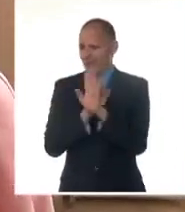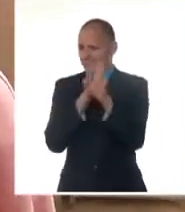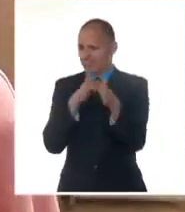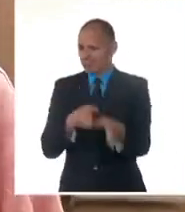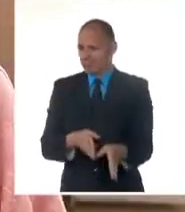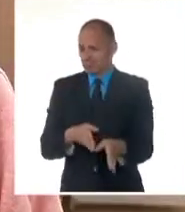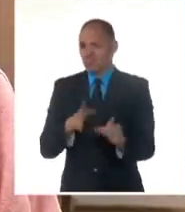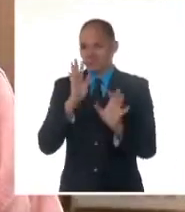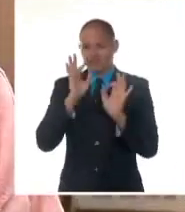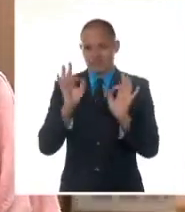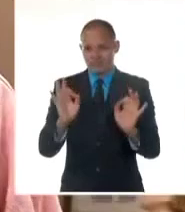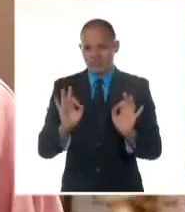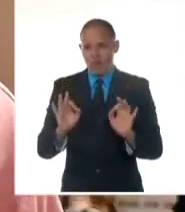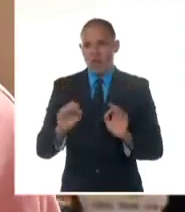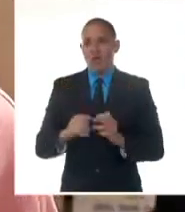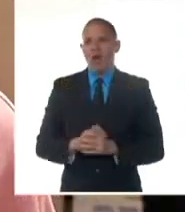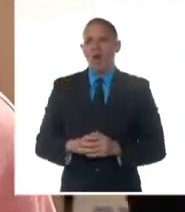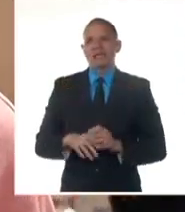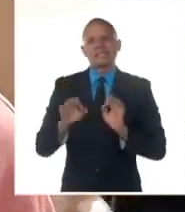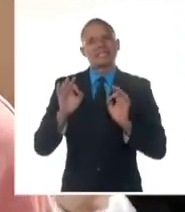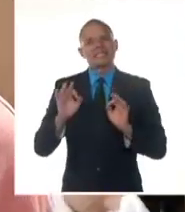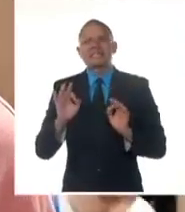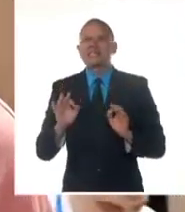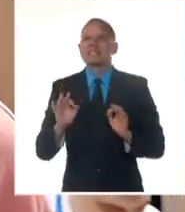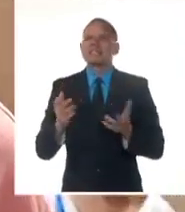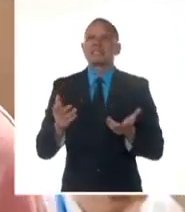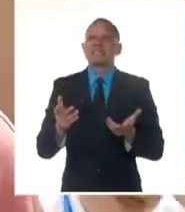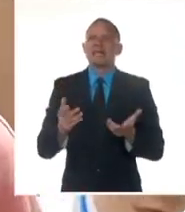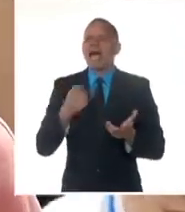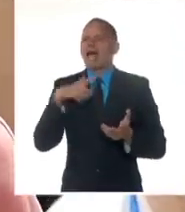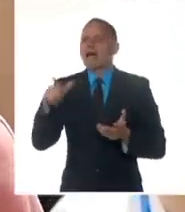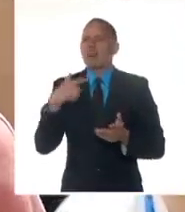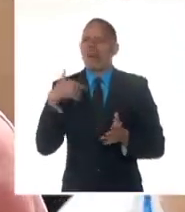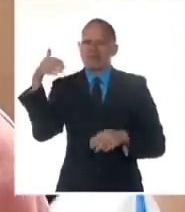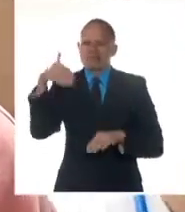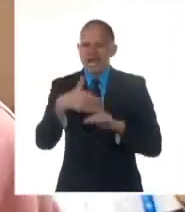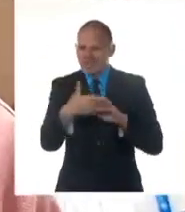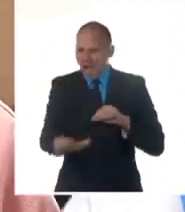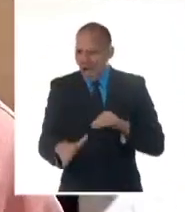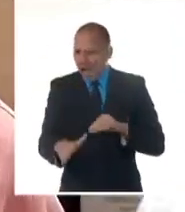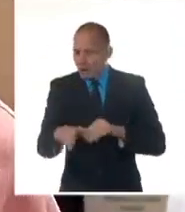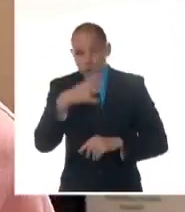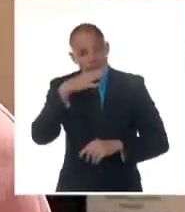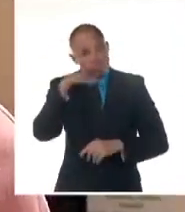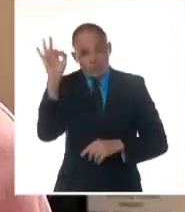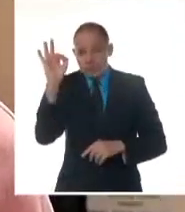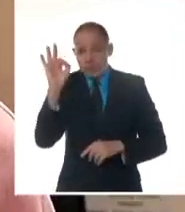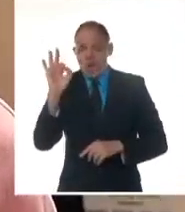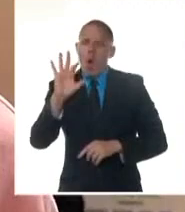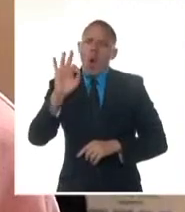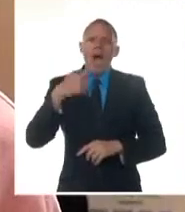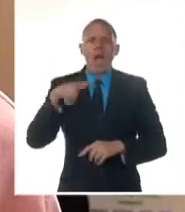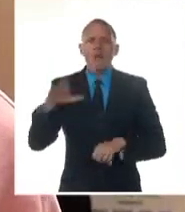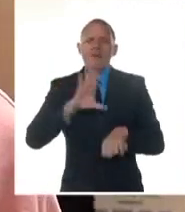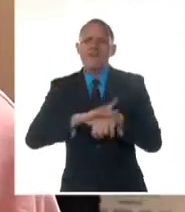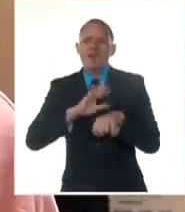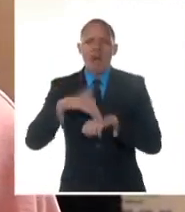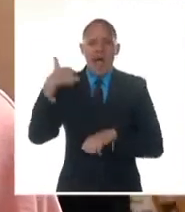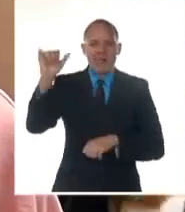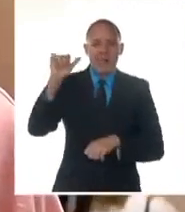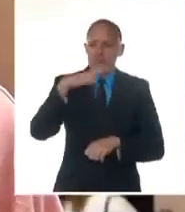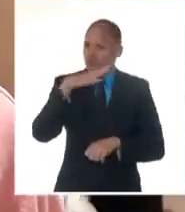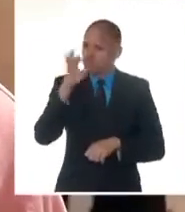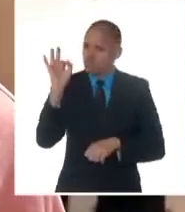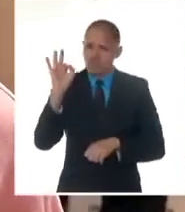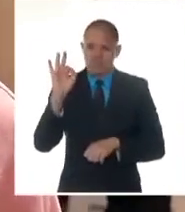Pacheco y que nunca le permitió llegar tarde, ni siquiera faltar por enfermedad a